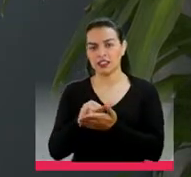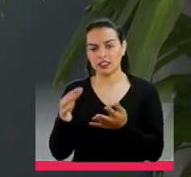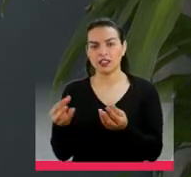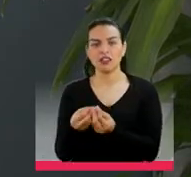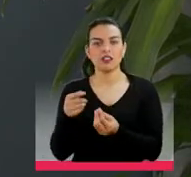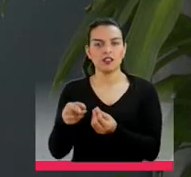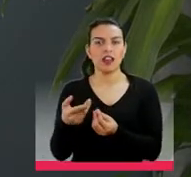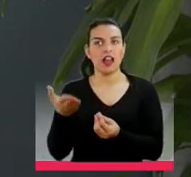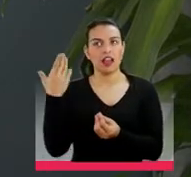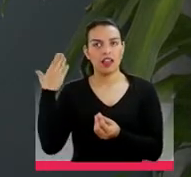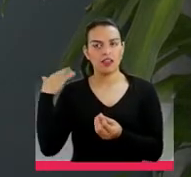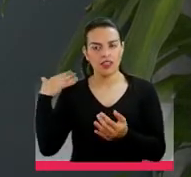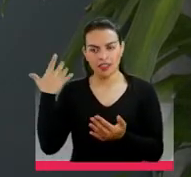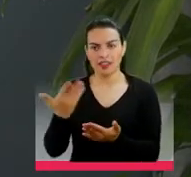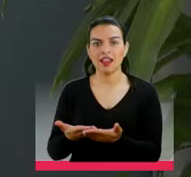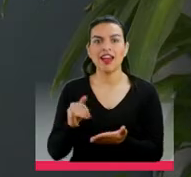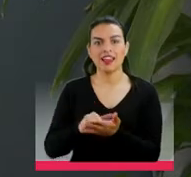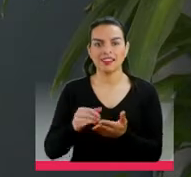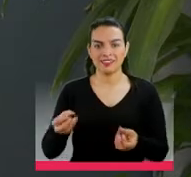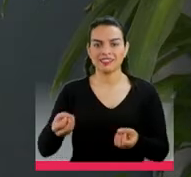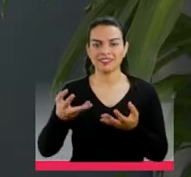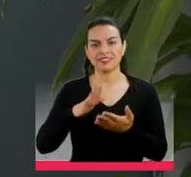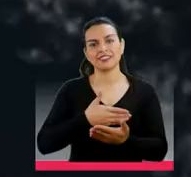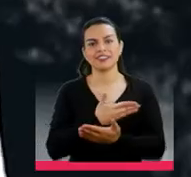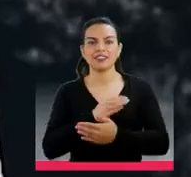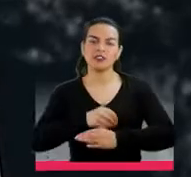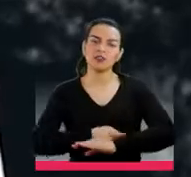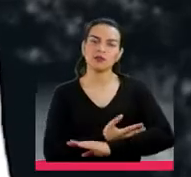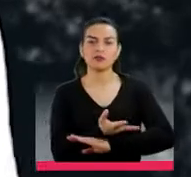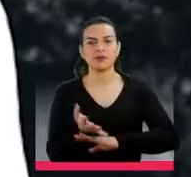a las listas musicales con una balada romántica.